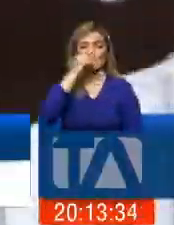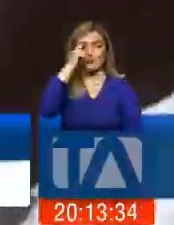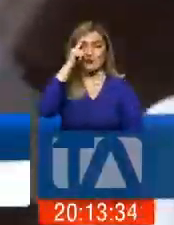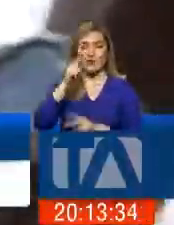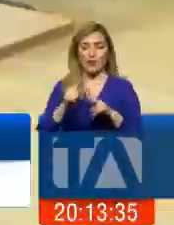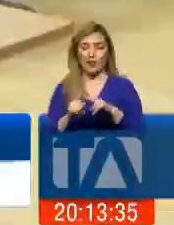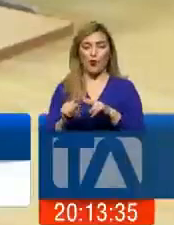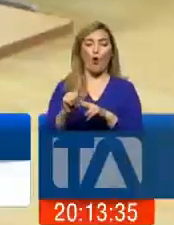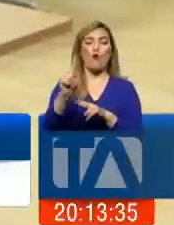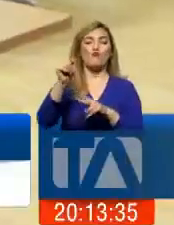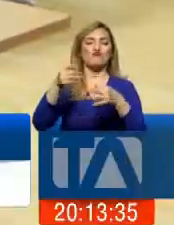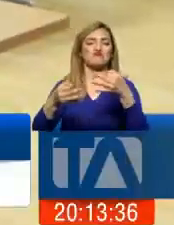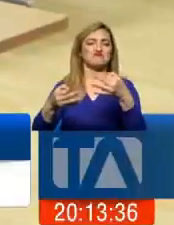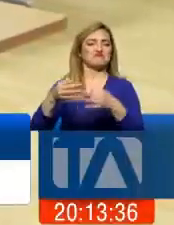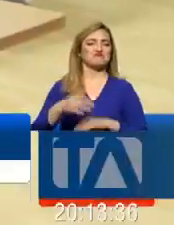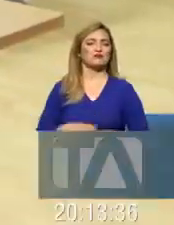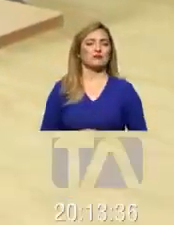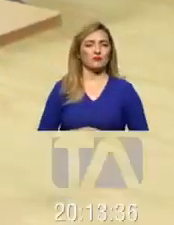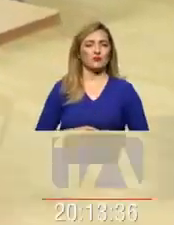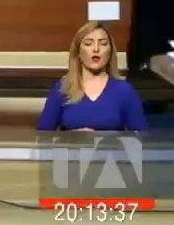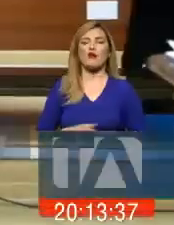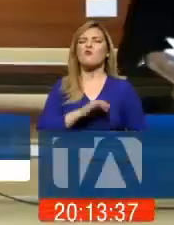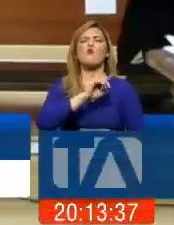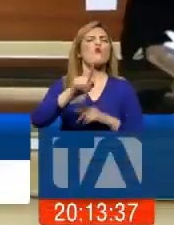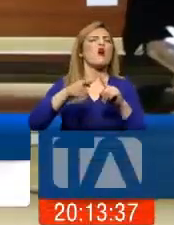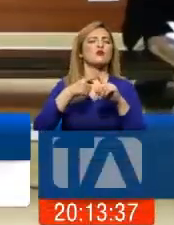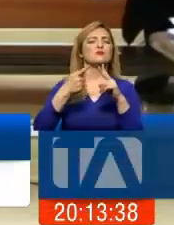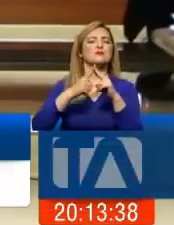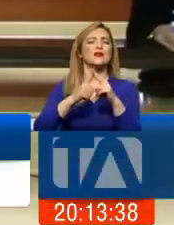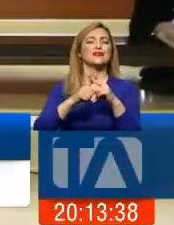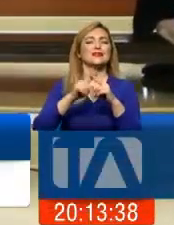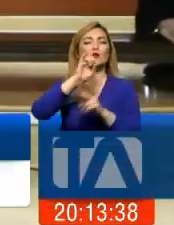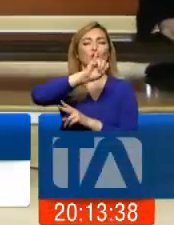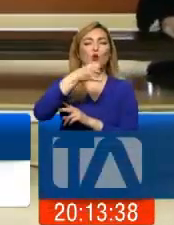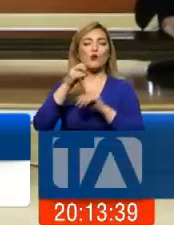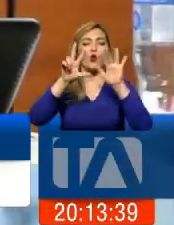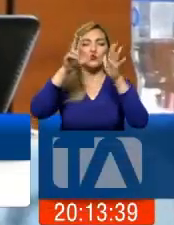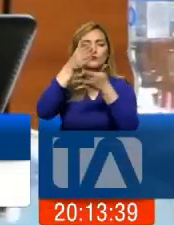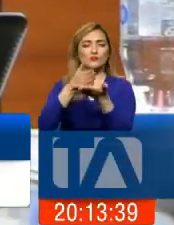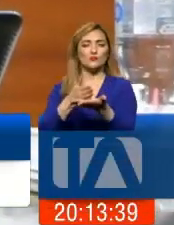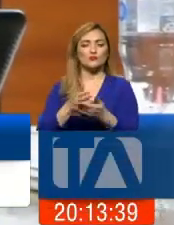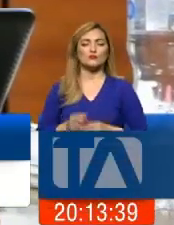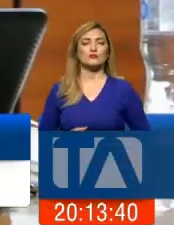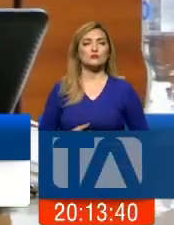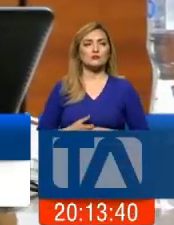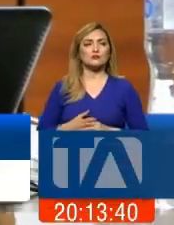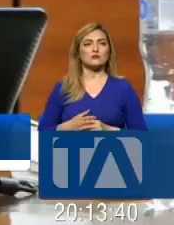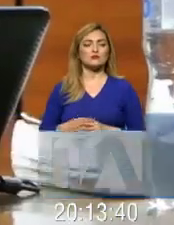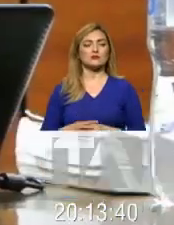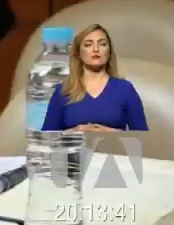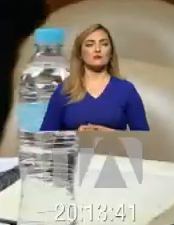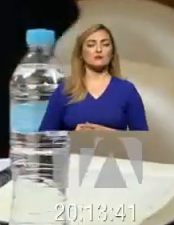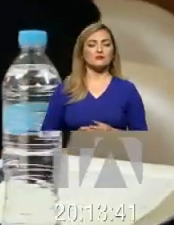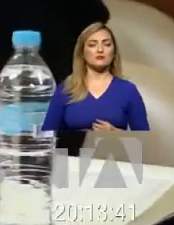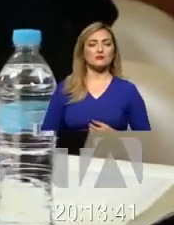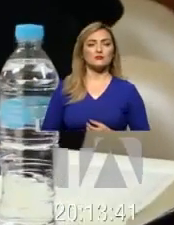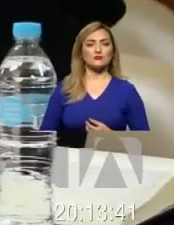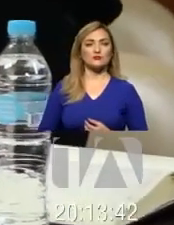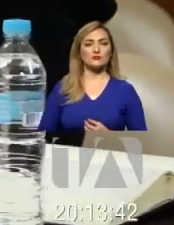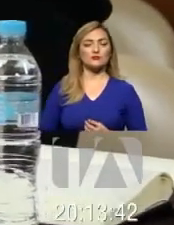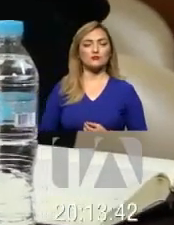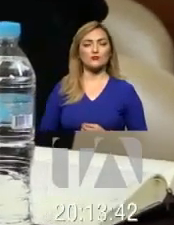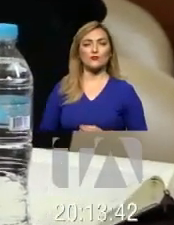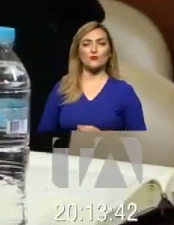de la justicia. La diligencia se reinstalará el jueves a las 8:30. En Quito, Daniela Valencia,